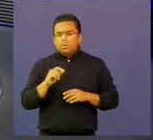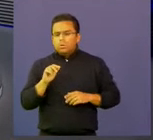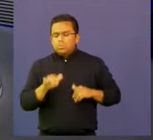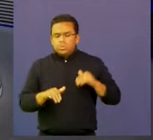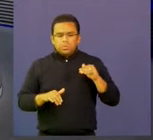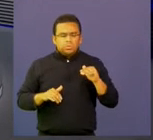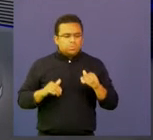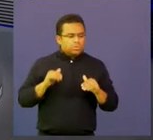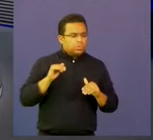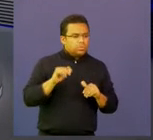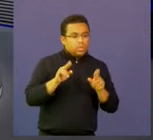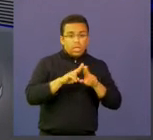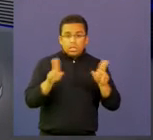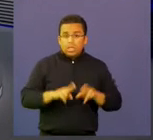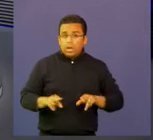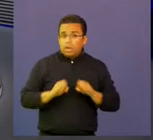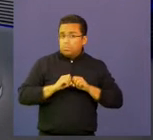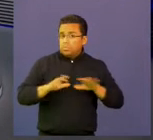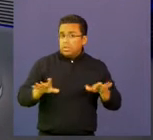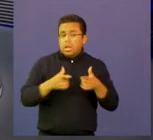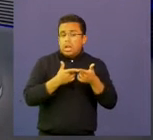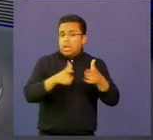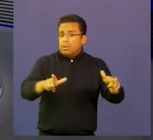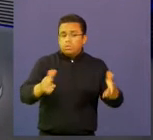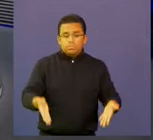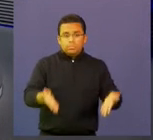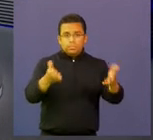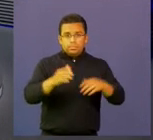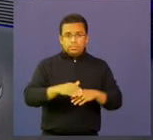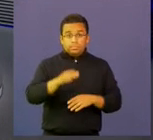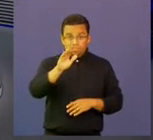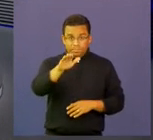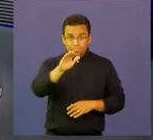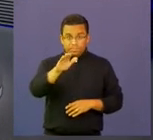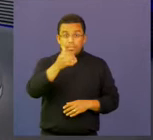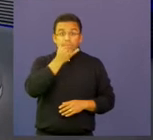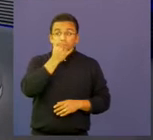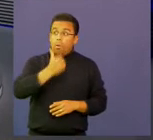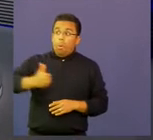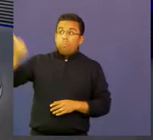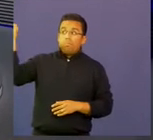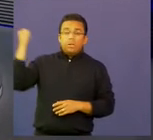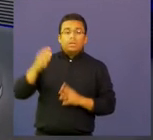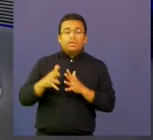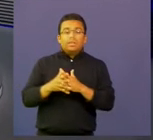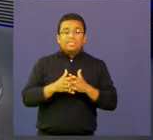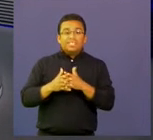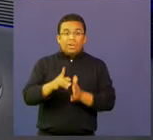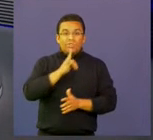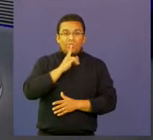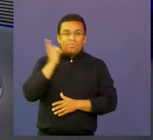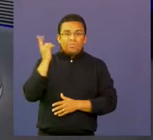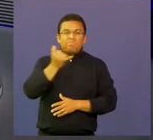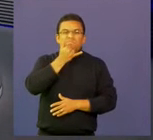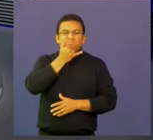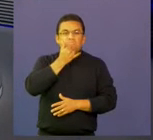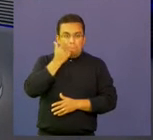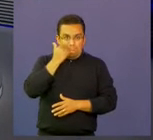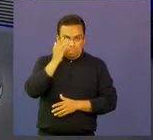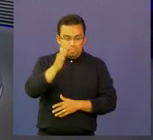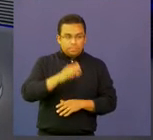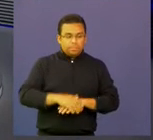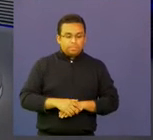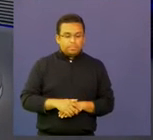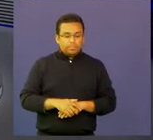camino. Yo les voy a contar qué está pasando en Estados Unidos en este momento con la educación. En ningún momento